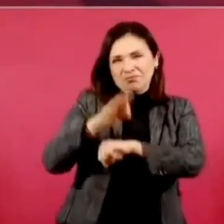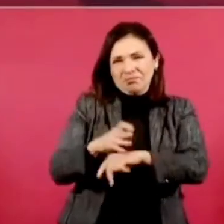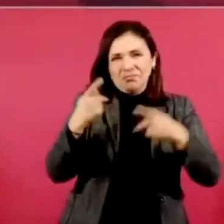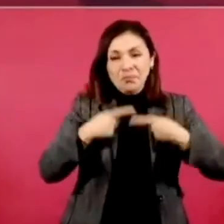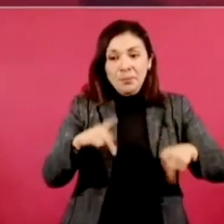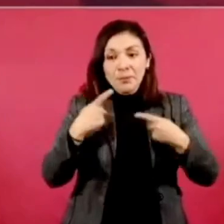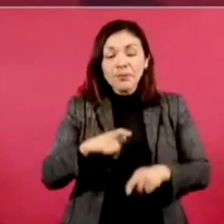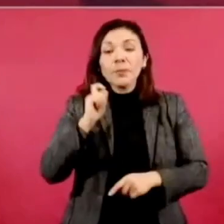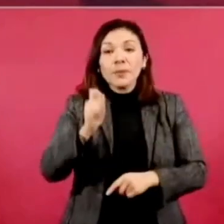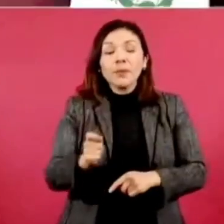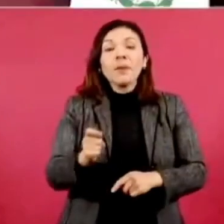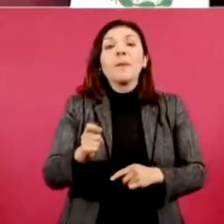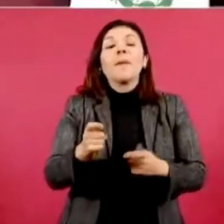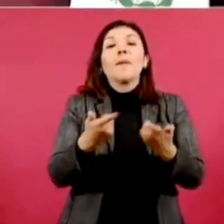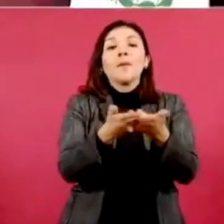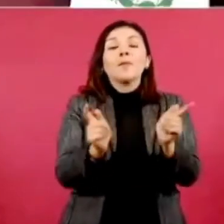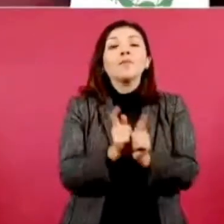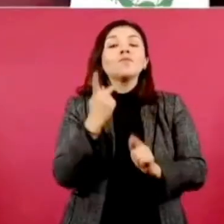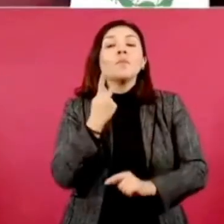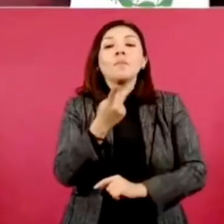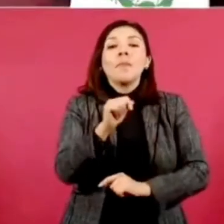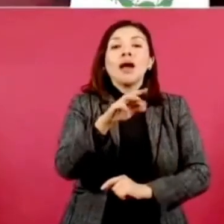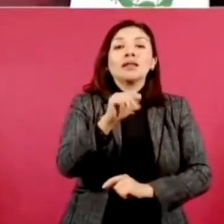Partido de la Revolución Mexicana.